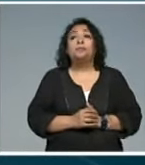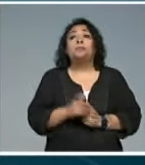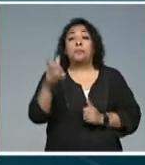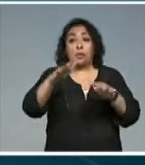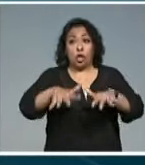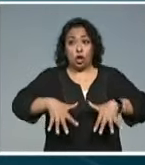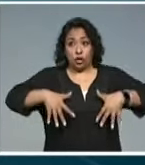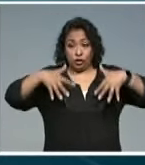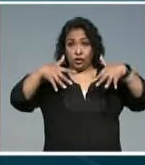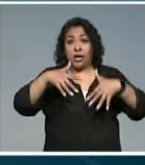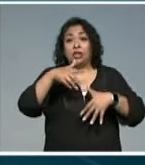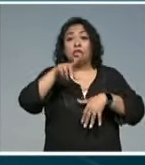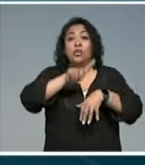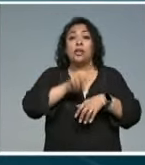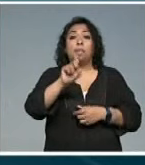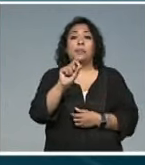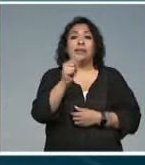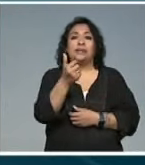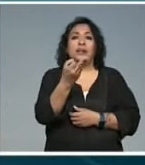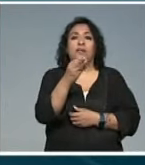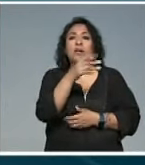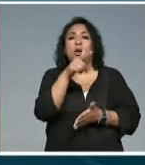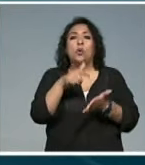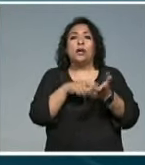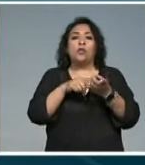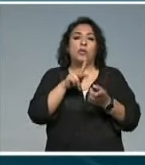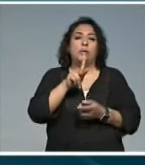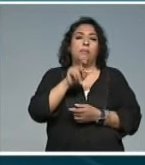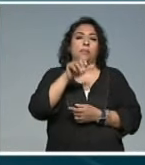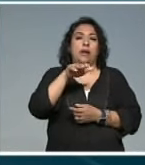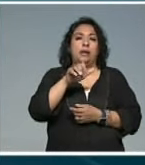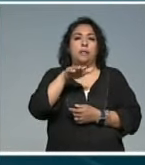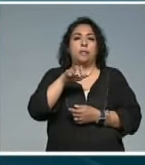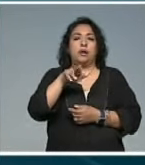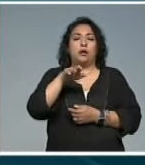El concierto se llevará a cabo el 26 de febrero en Playa Maroma Beach Club.